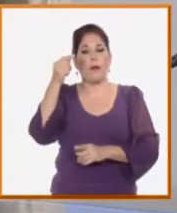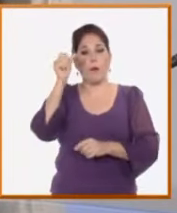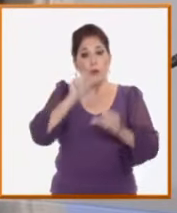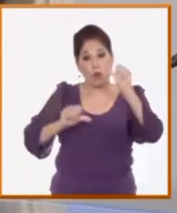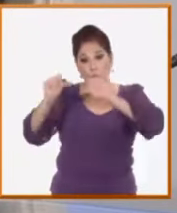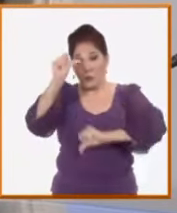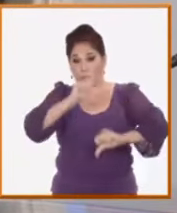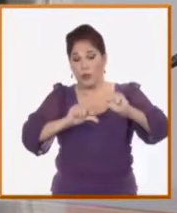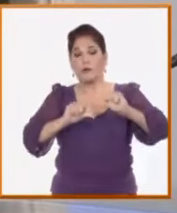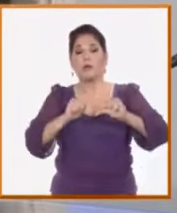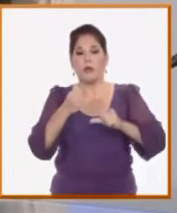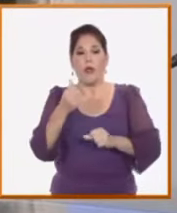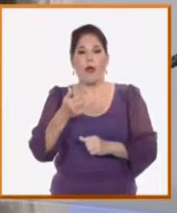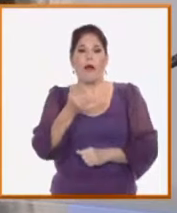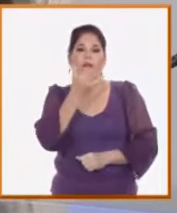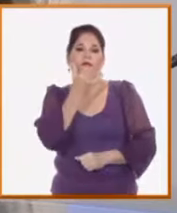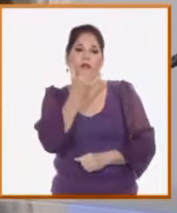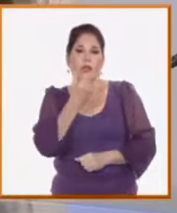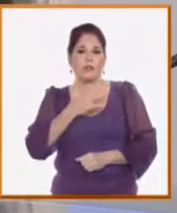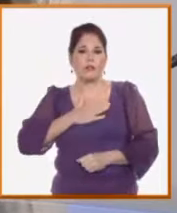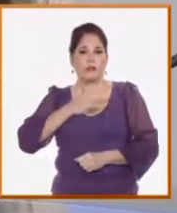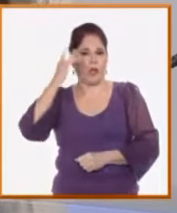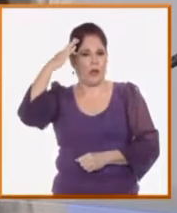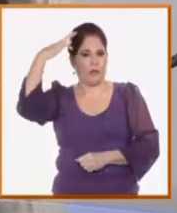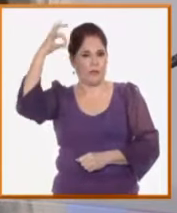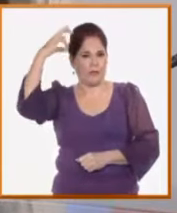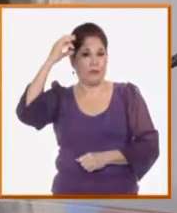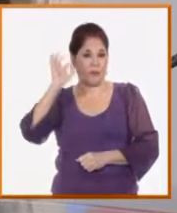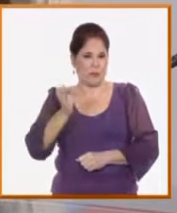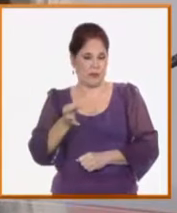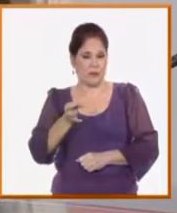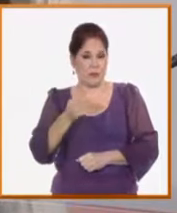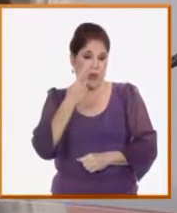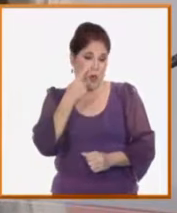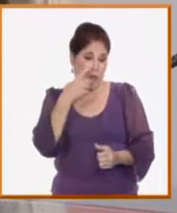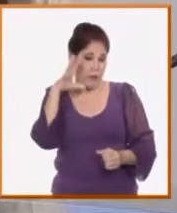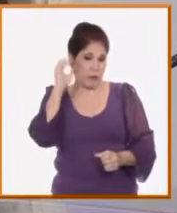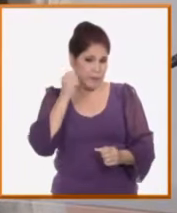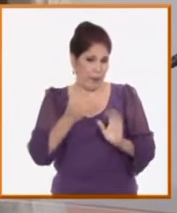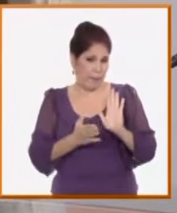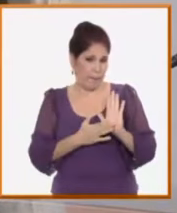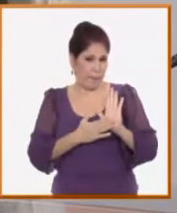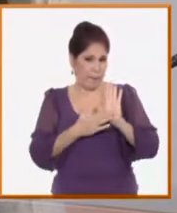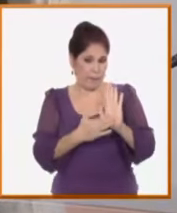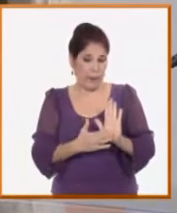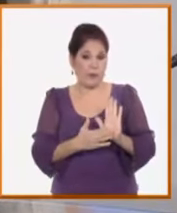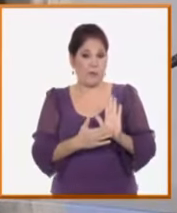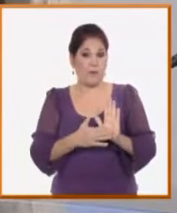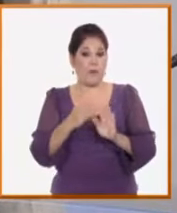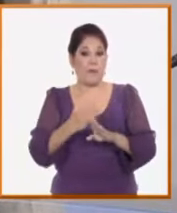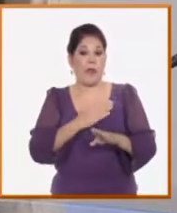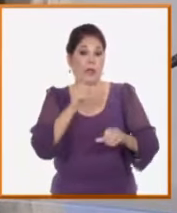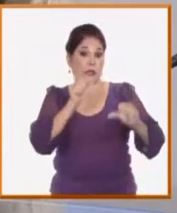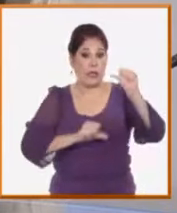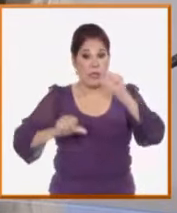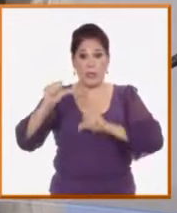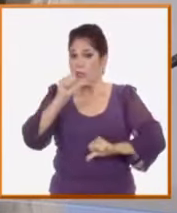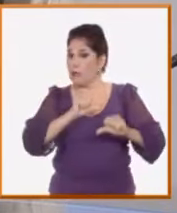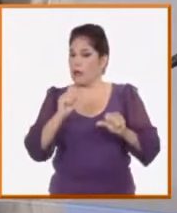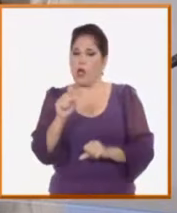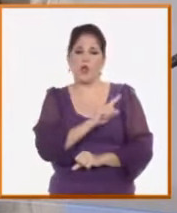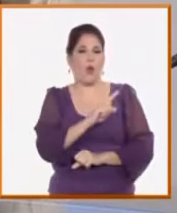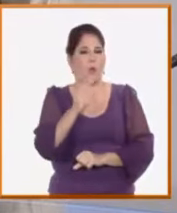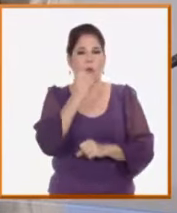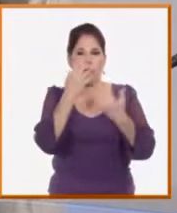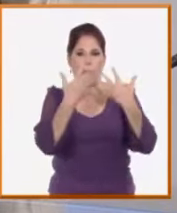químicas que favorecen la producción de drogas es decir Es evidente que sin estos precursores químicos no se puede